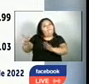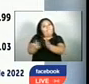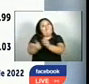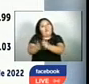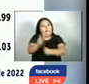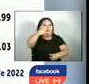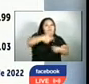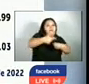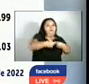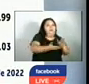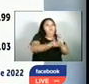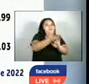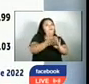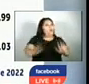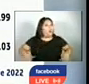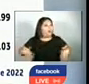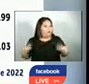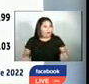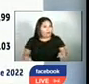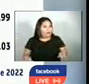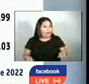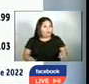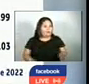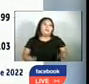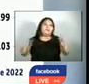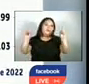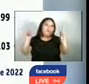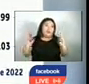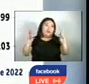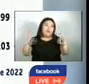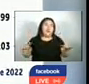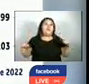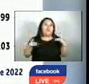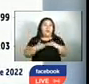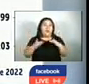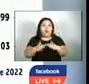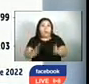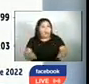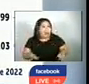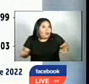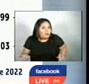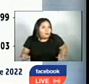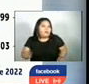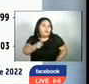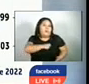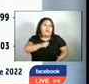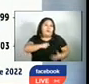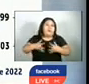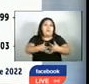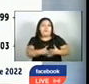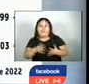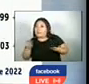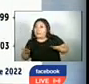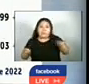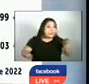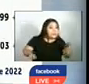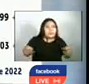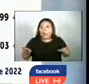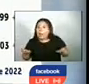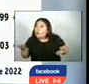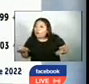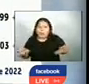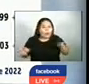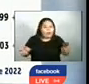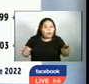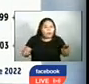este momento pues esta situación y, por supuesto, el papel de Estados Unidos como mediador para evitar un